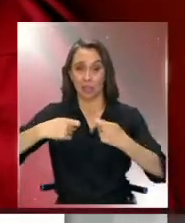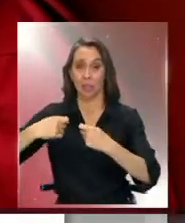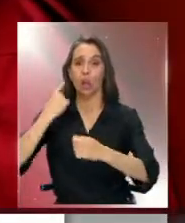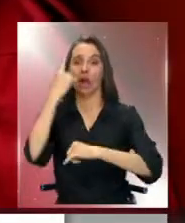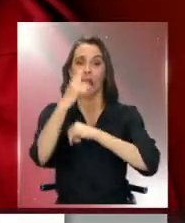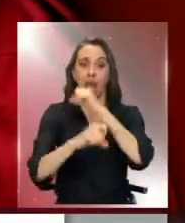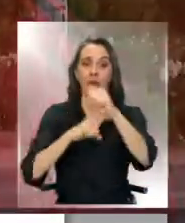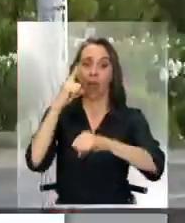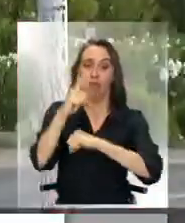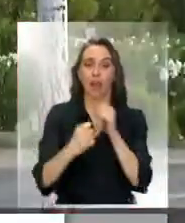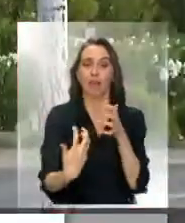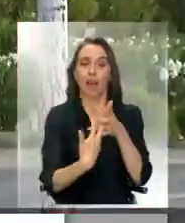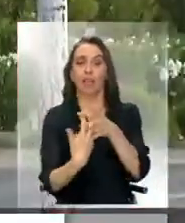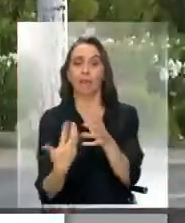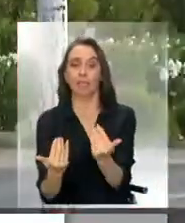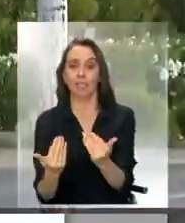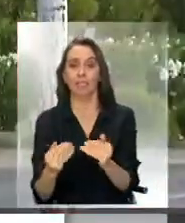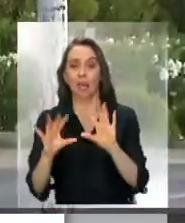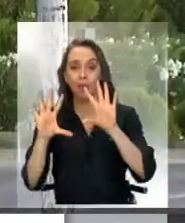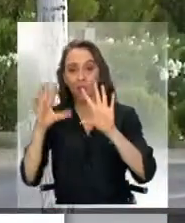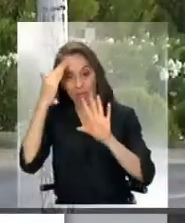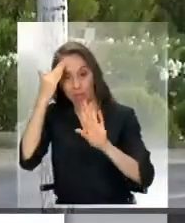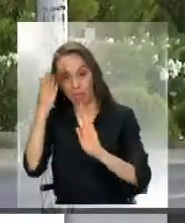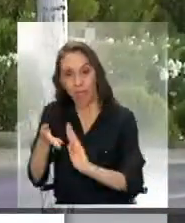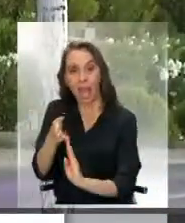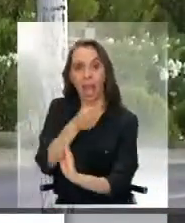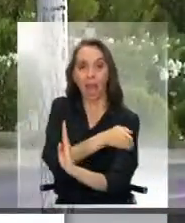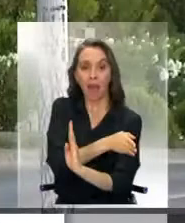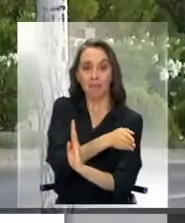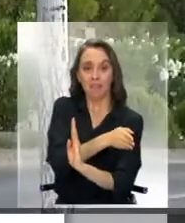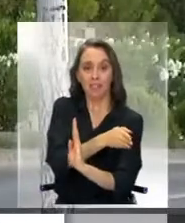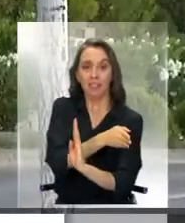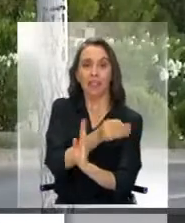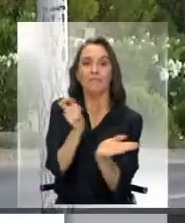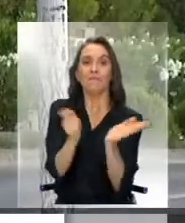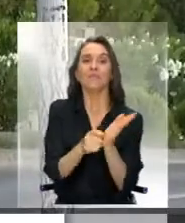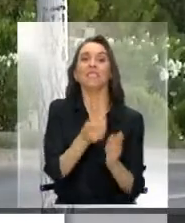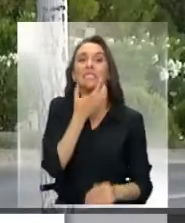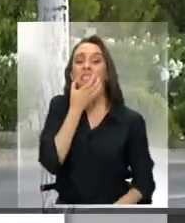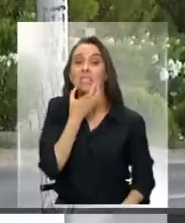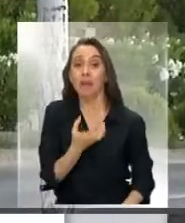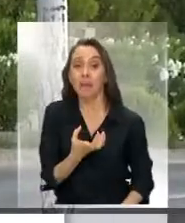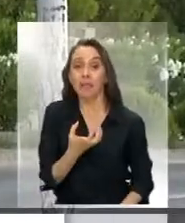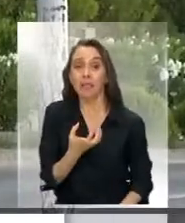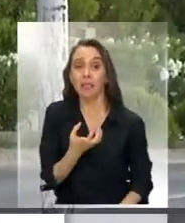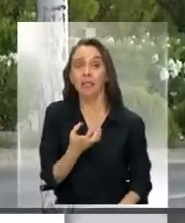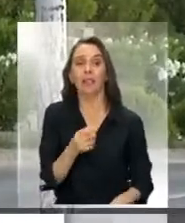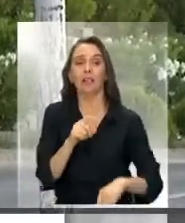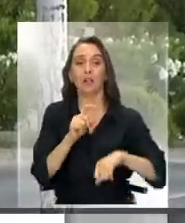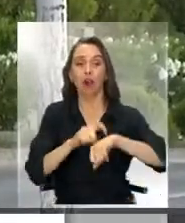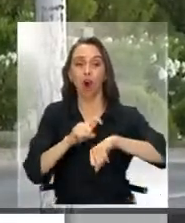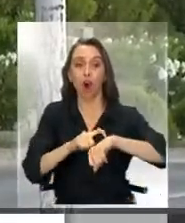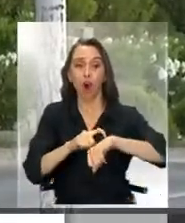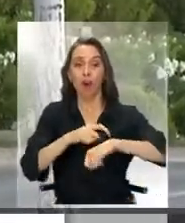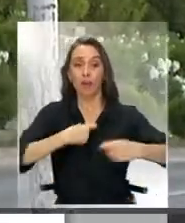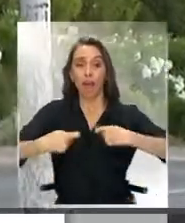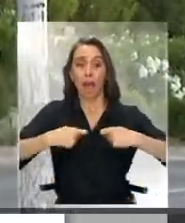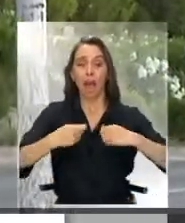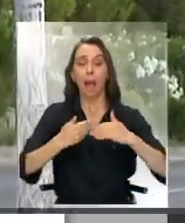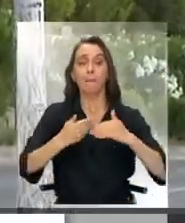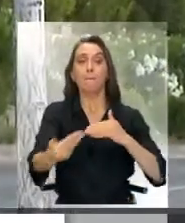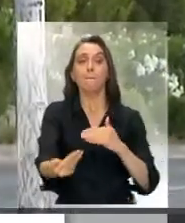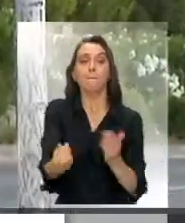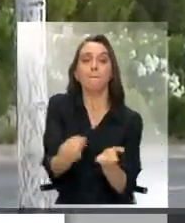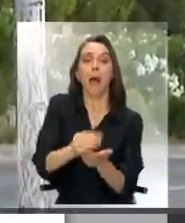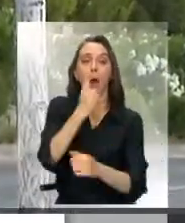las necesidades. Los 10 días previos a Navidad se puede extender el horario en una hora más. Generalmente